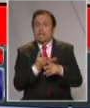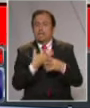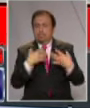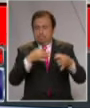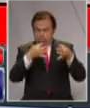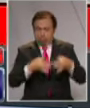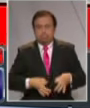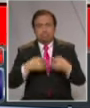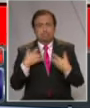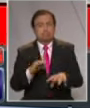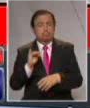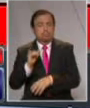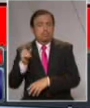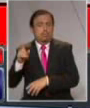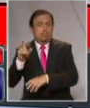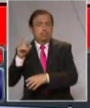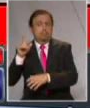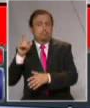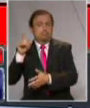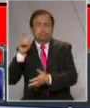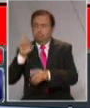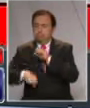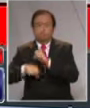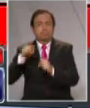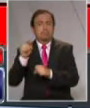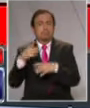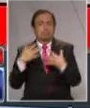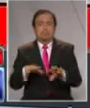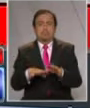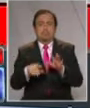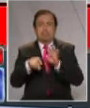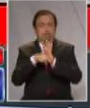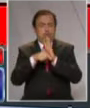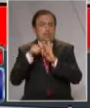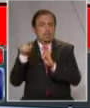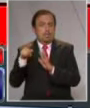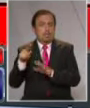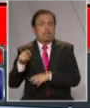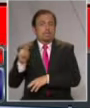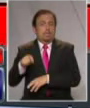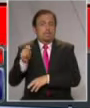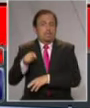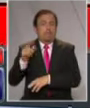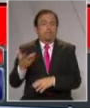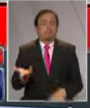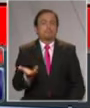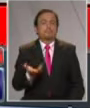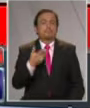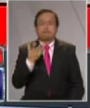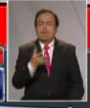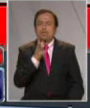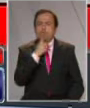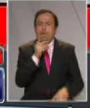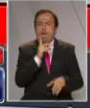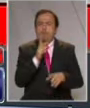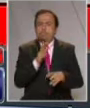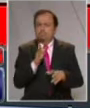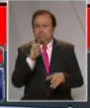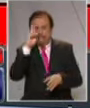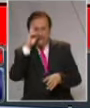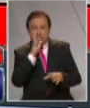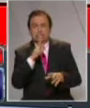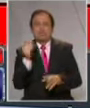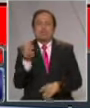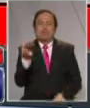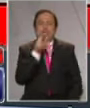auditado esto, entonces que finalmente todo estaba bajo lo que se establecía en la normativa por parte del Senado y que no había ningún tipo de irregularidad. ¿Qué responde